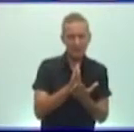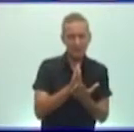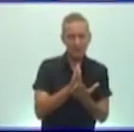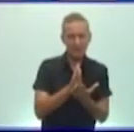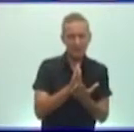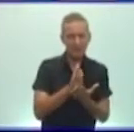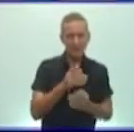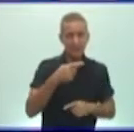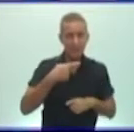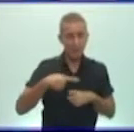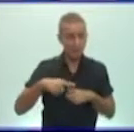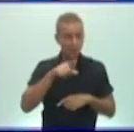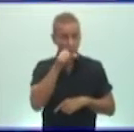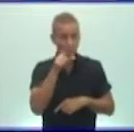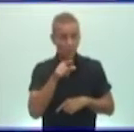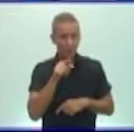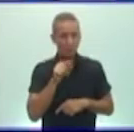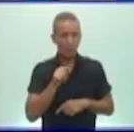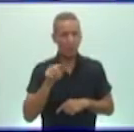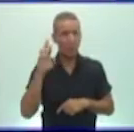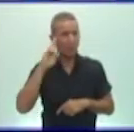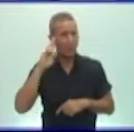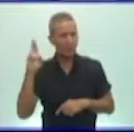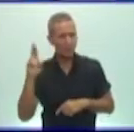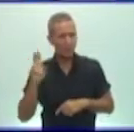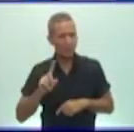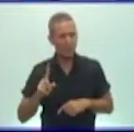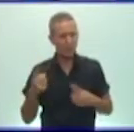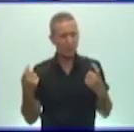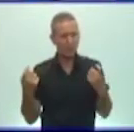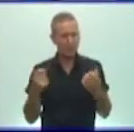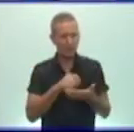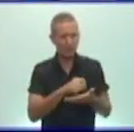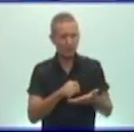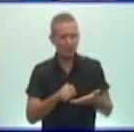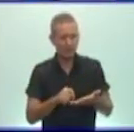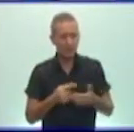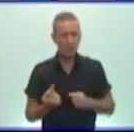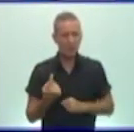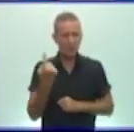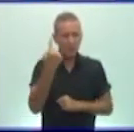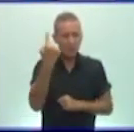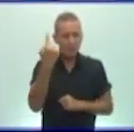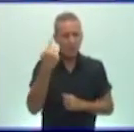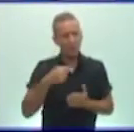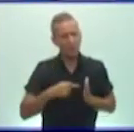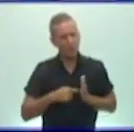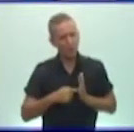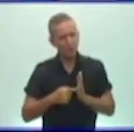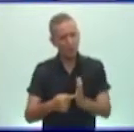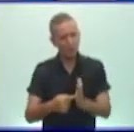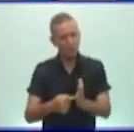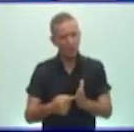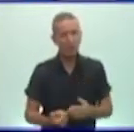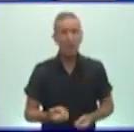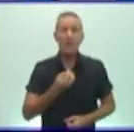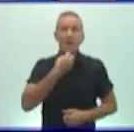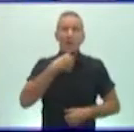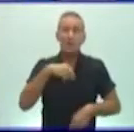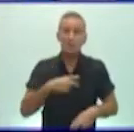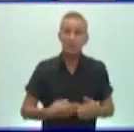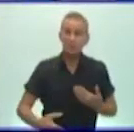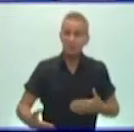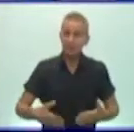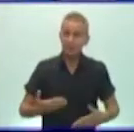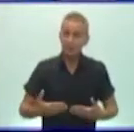siguientes preguntas que les recuerdo que no es necesario copiar. Es una sugerencia de las posibles actividades orales